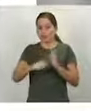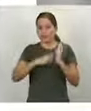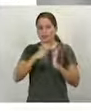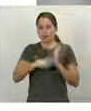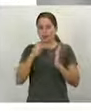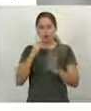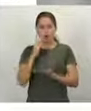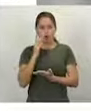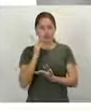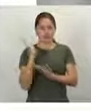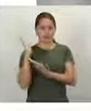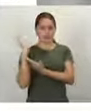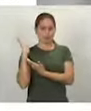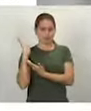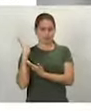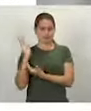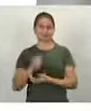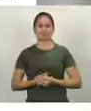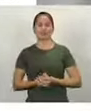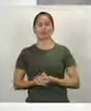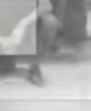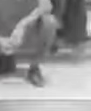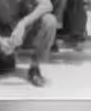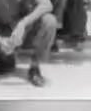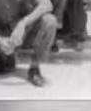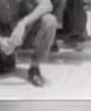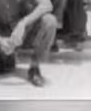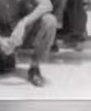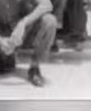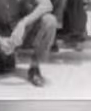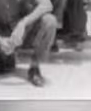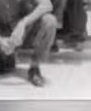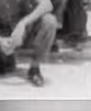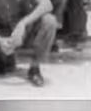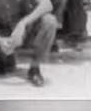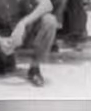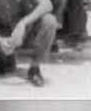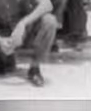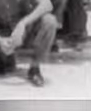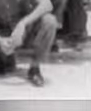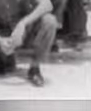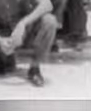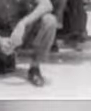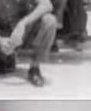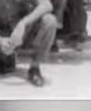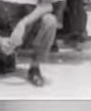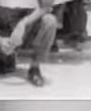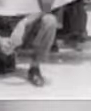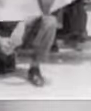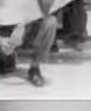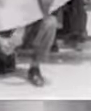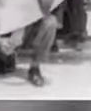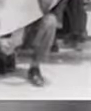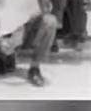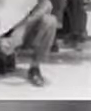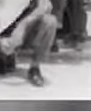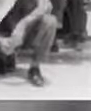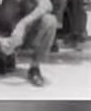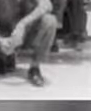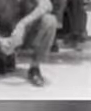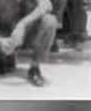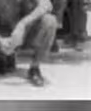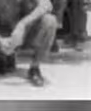material. Observemos entonces. A pesar de que los revolucionarios fueron sometidos a un régimen penitenciario de